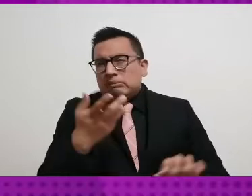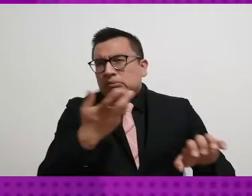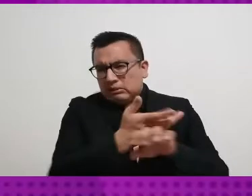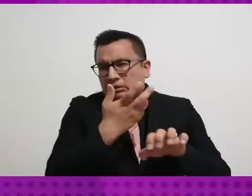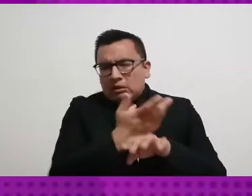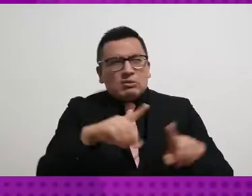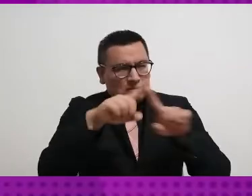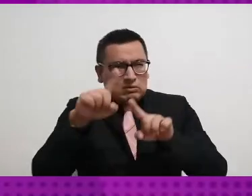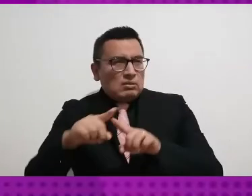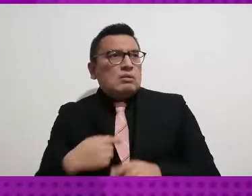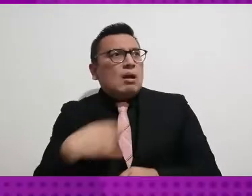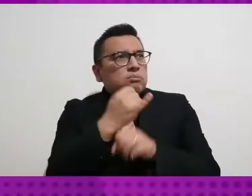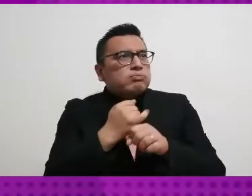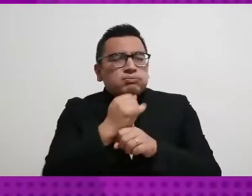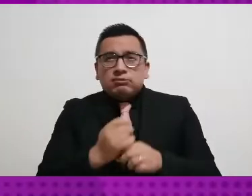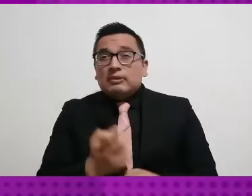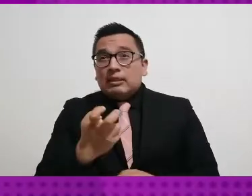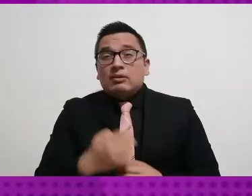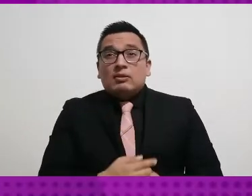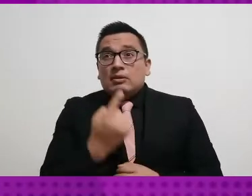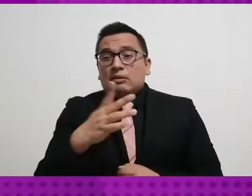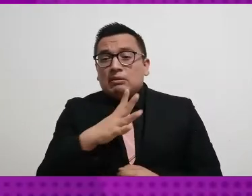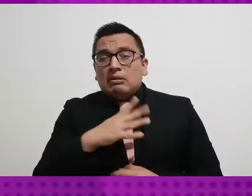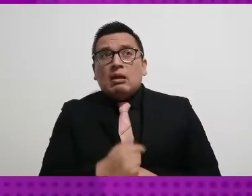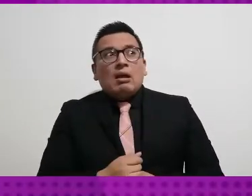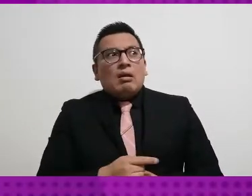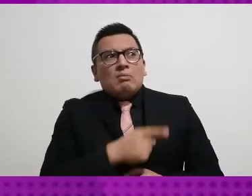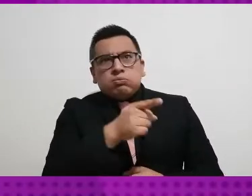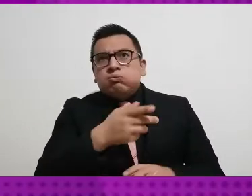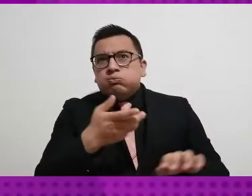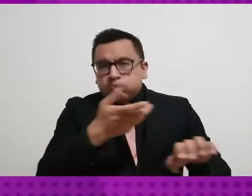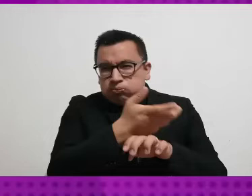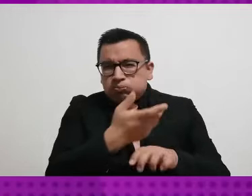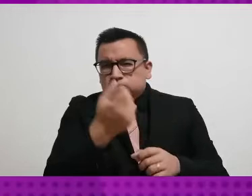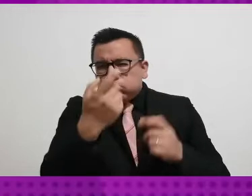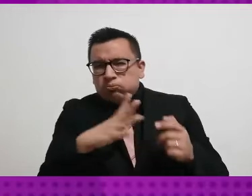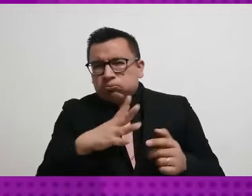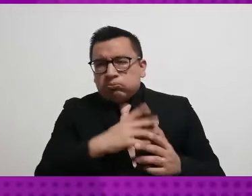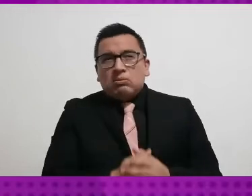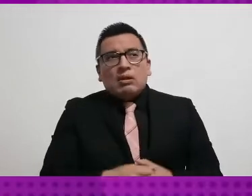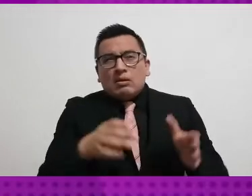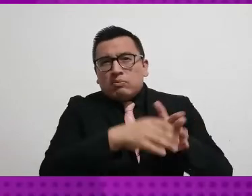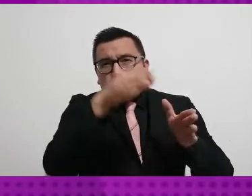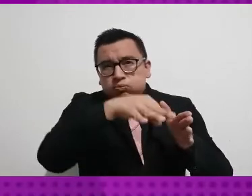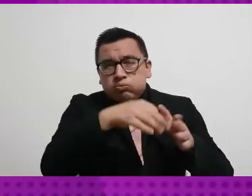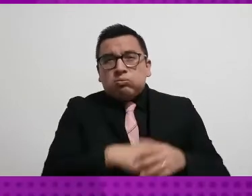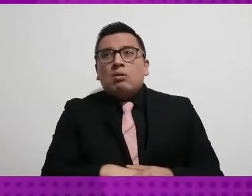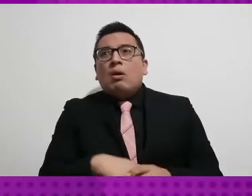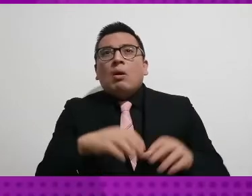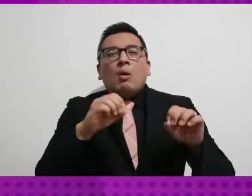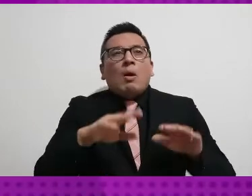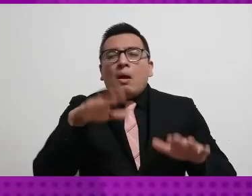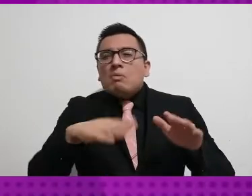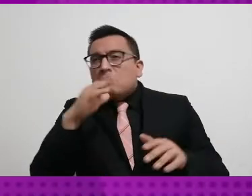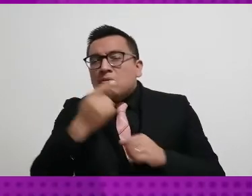democráticos. Y esto tiene mucho que ver con aquellos estados donde se pueden desarrollar elecciones y donde no se pueden desarrollar por cuestiones de